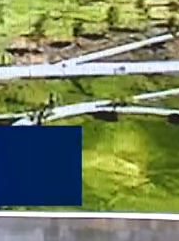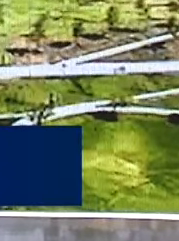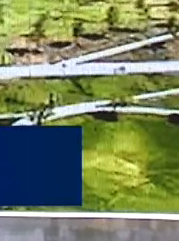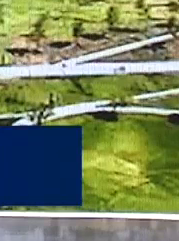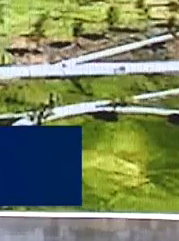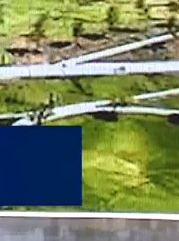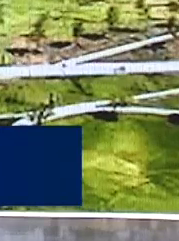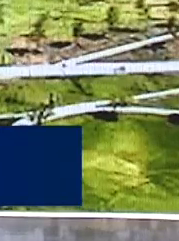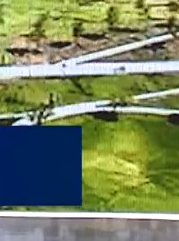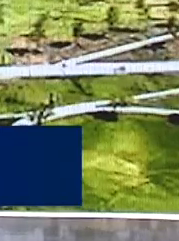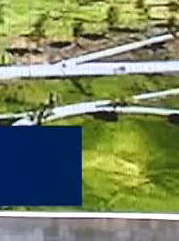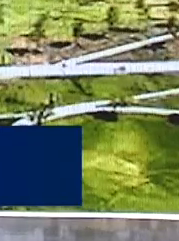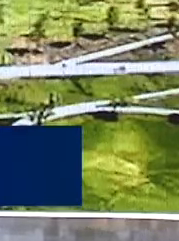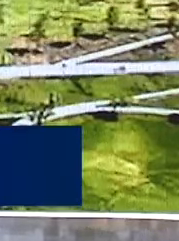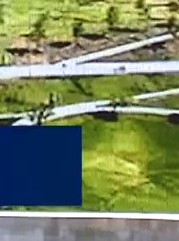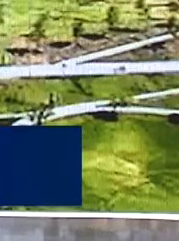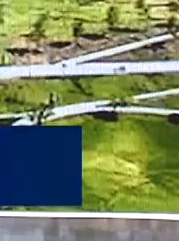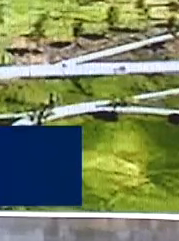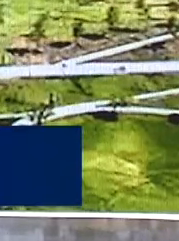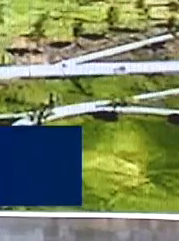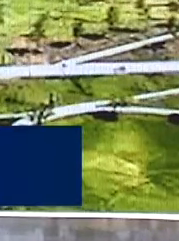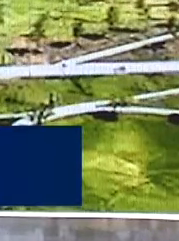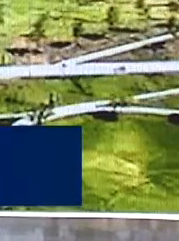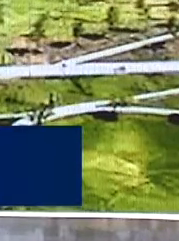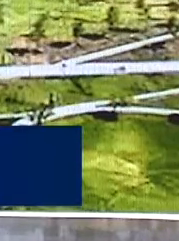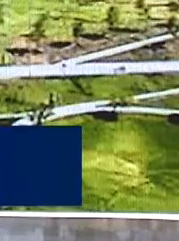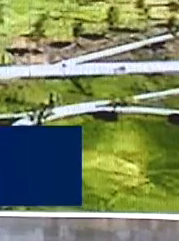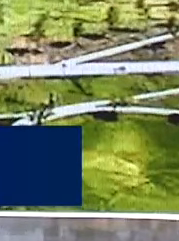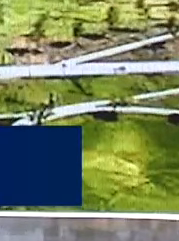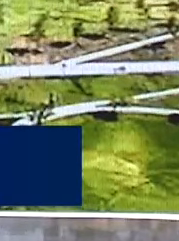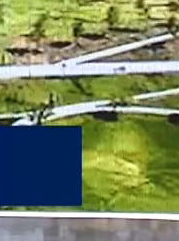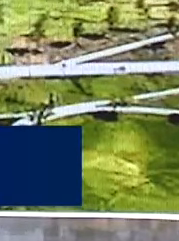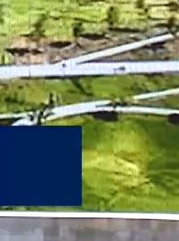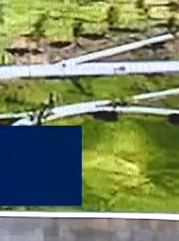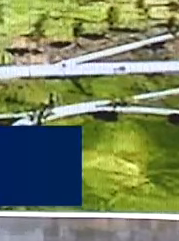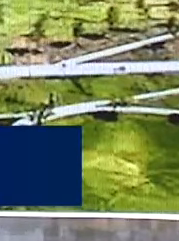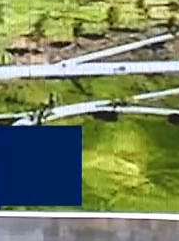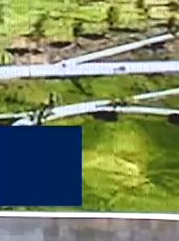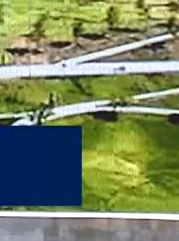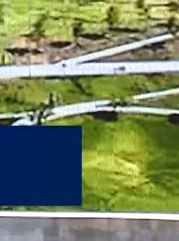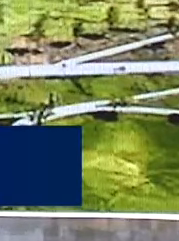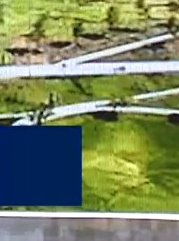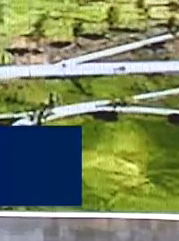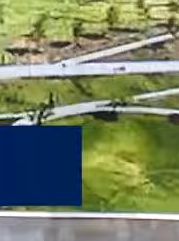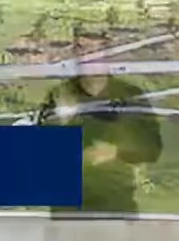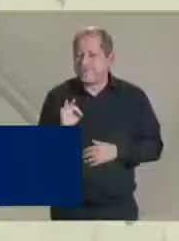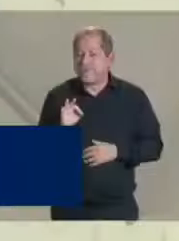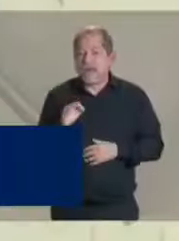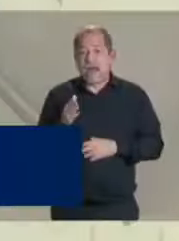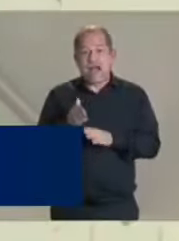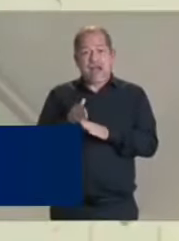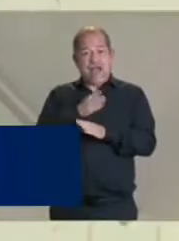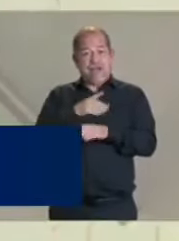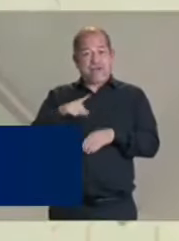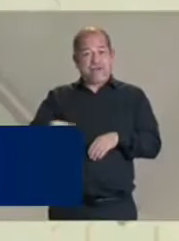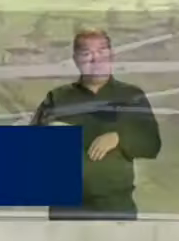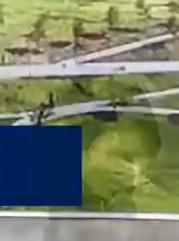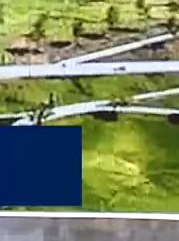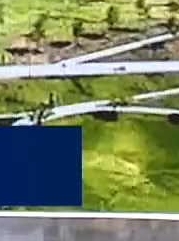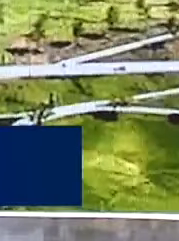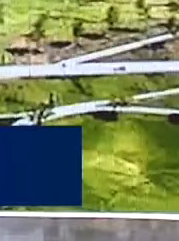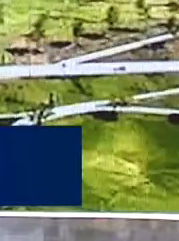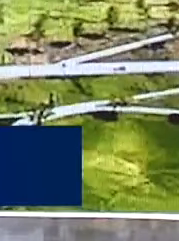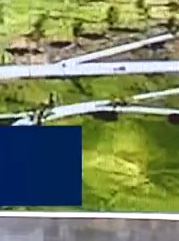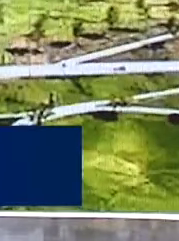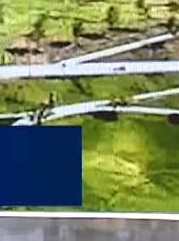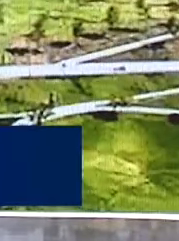la elección, pues para echar otra platicada. Te mando un fuerte abrazo, Claudia. Igualmente, muchas gracias. Gracias, Claudia